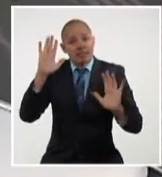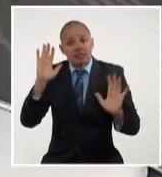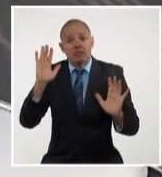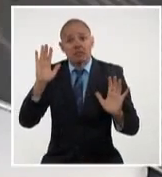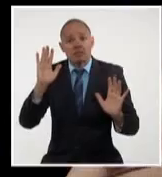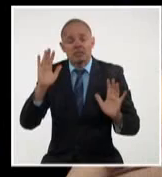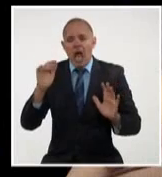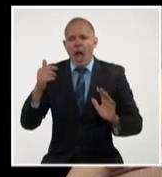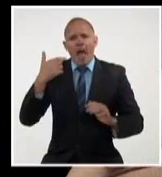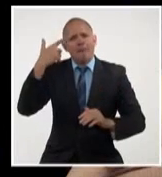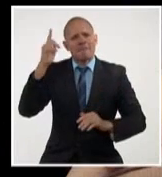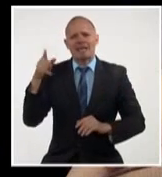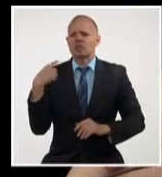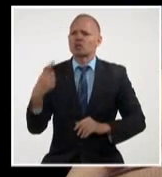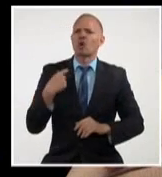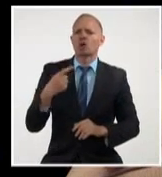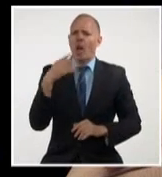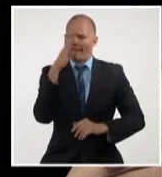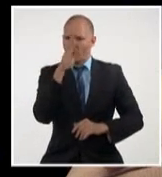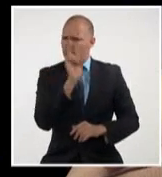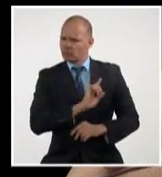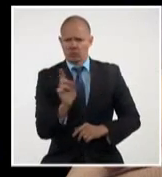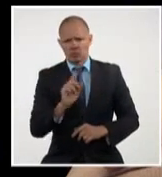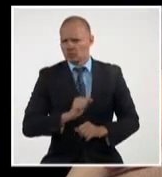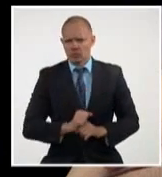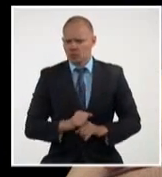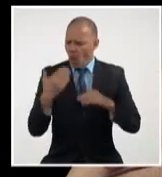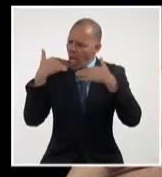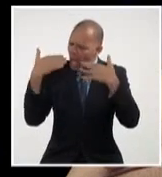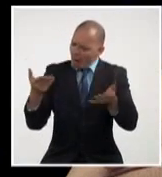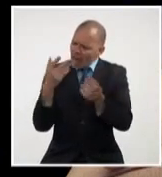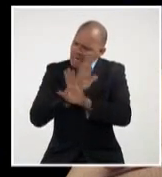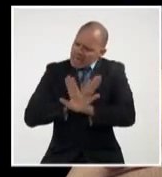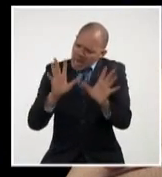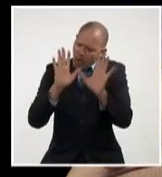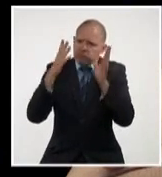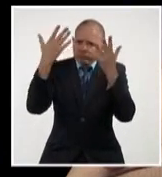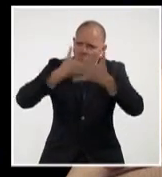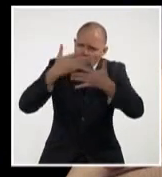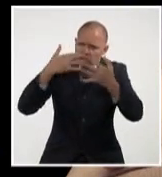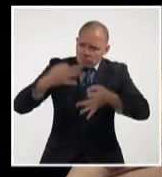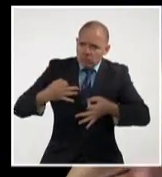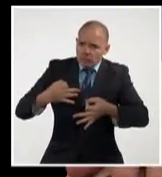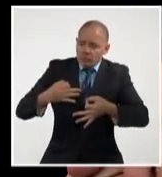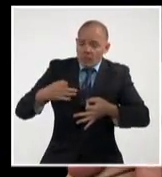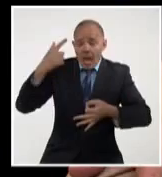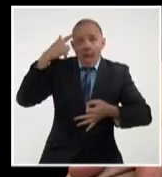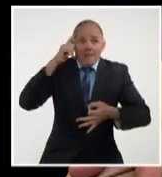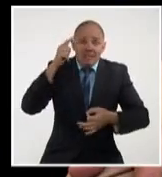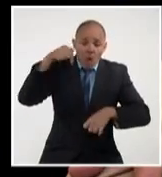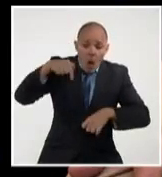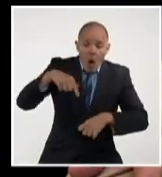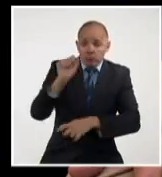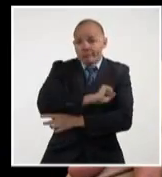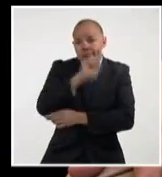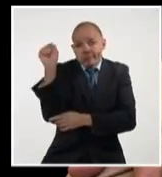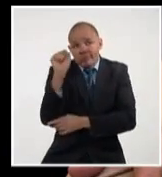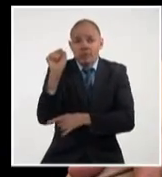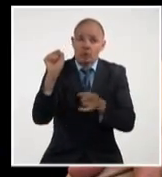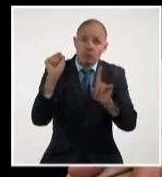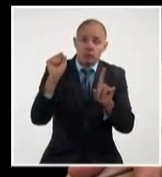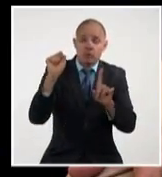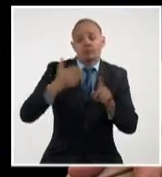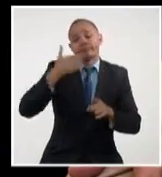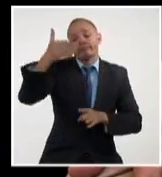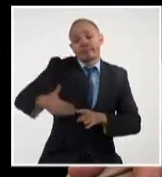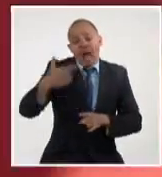principios de doble rasero, pero estamos seguros de que lograremos la victoria. Lo que no se logrará hoy en día con la resistencia se logrará con